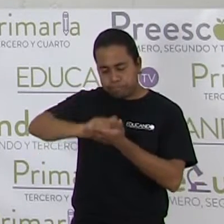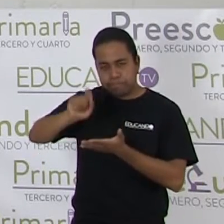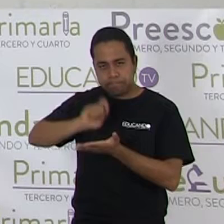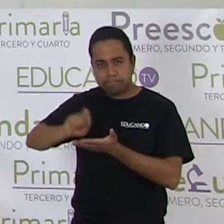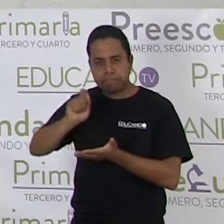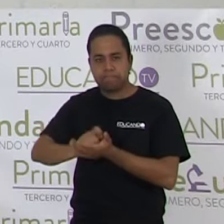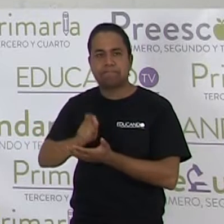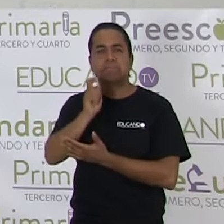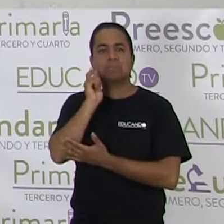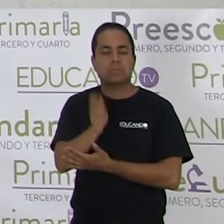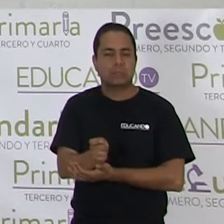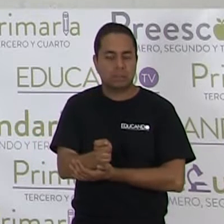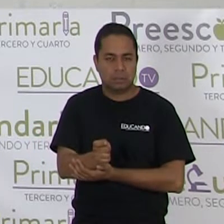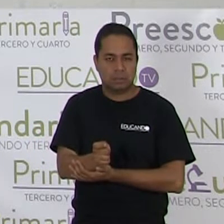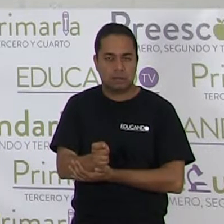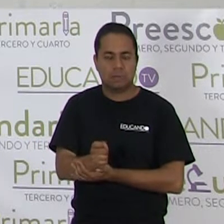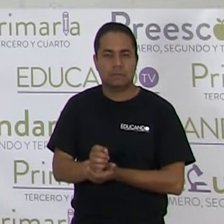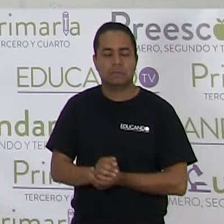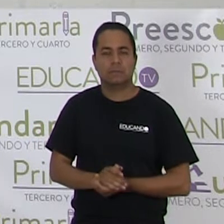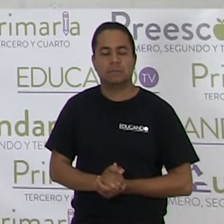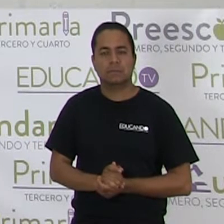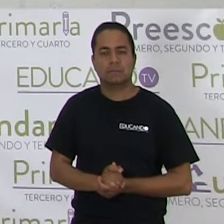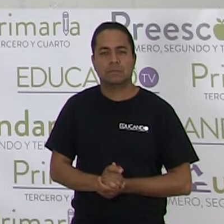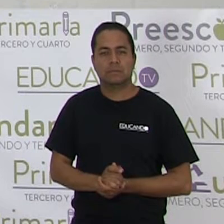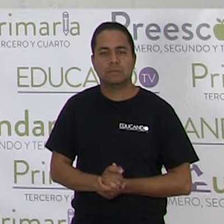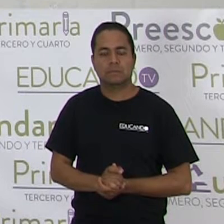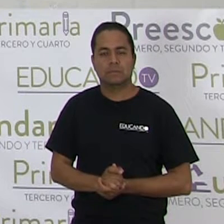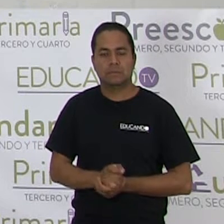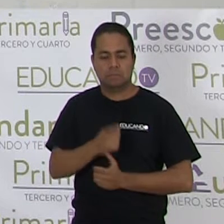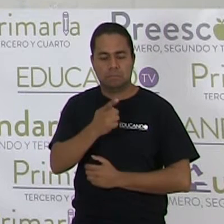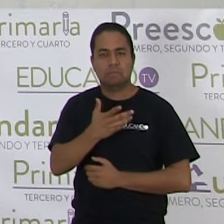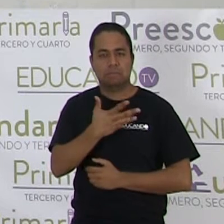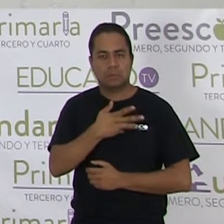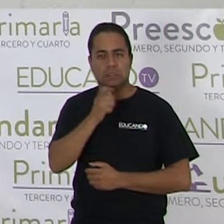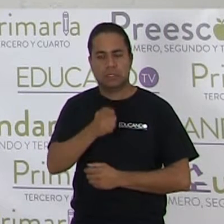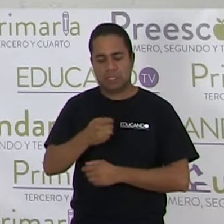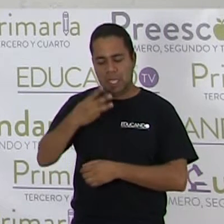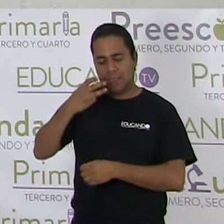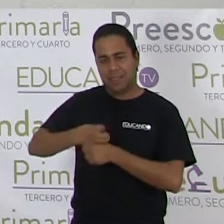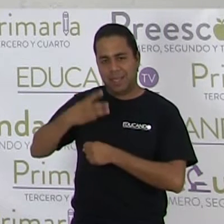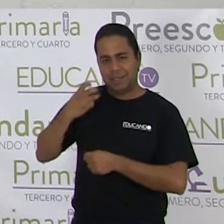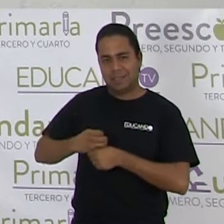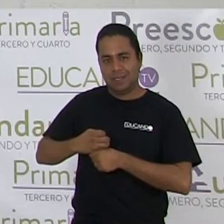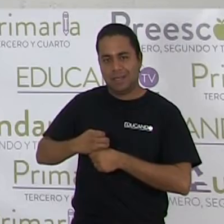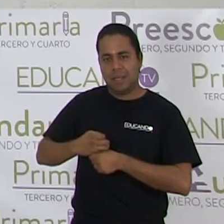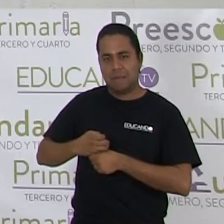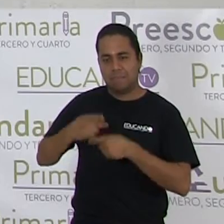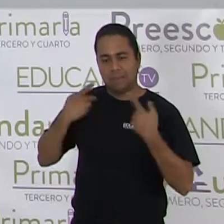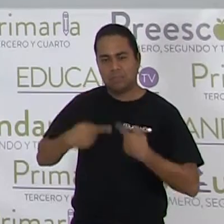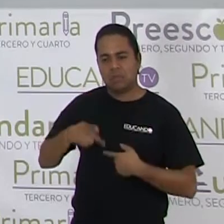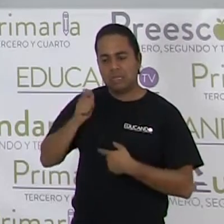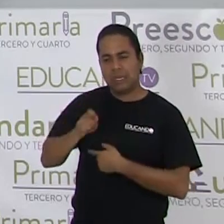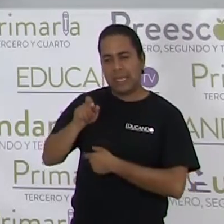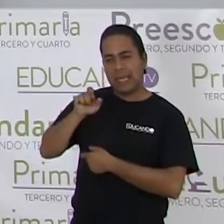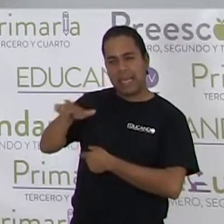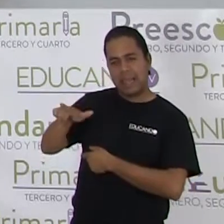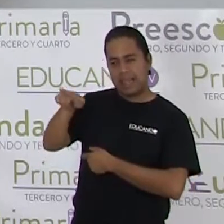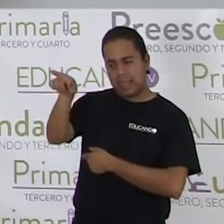a encontrar que va a ser en tercera persona.